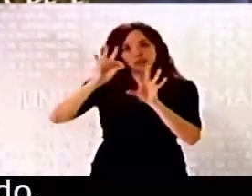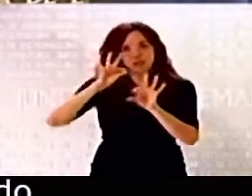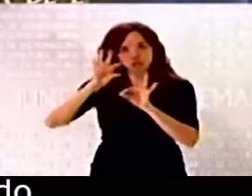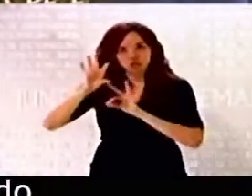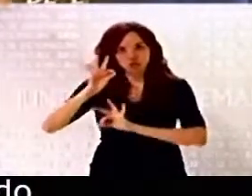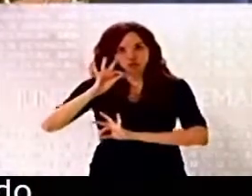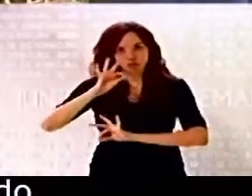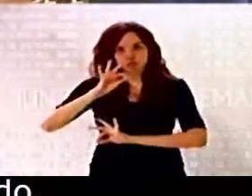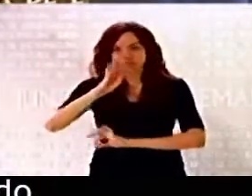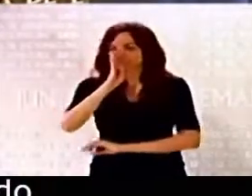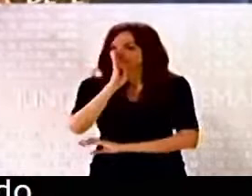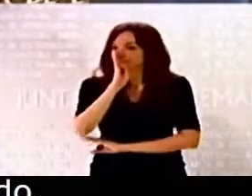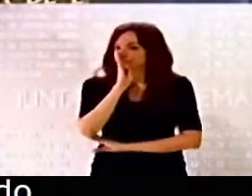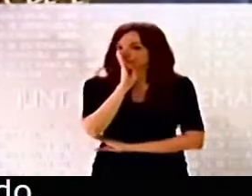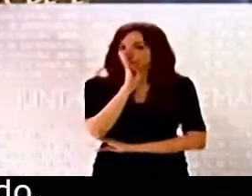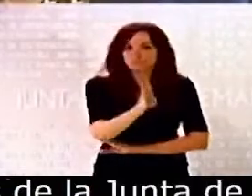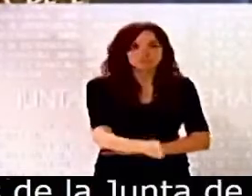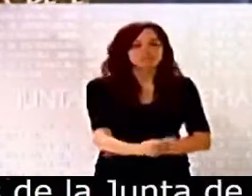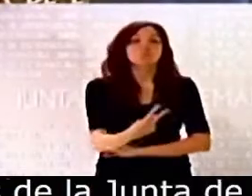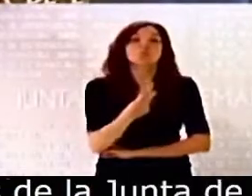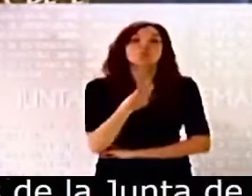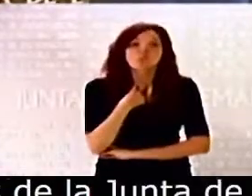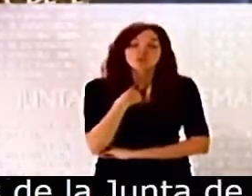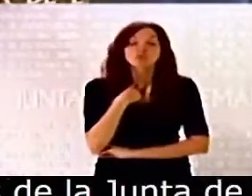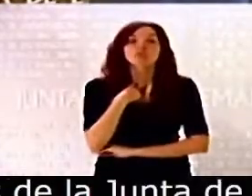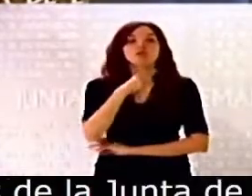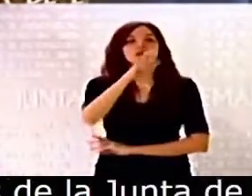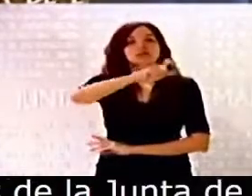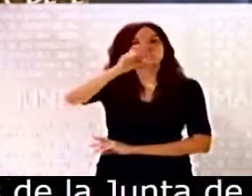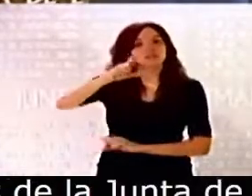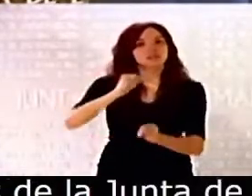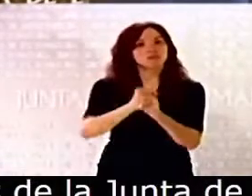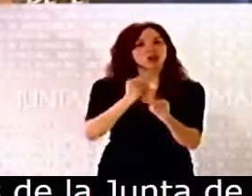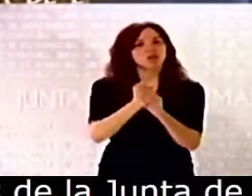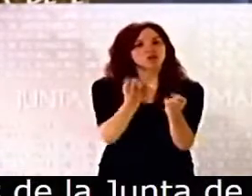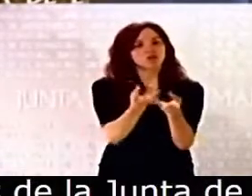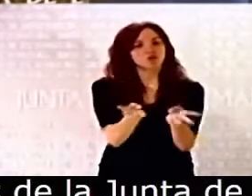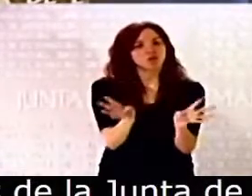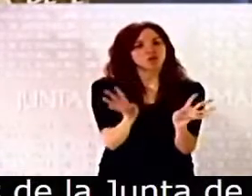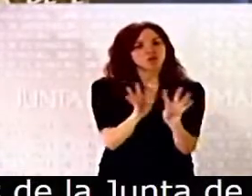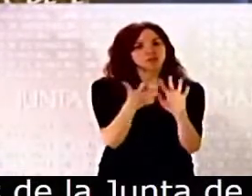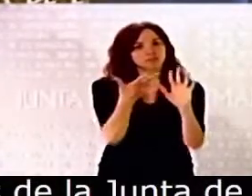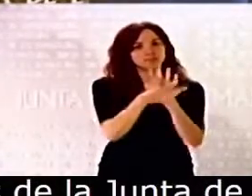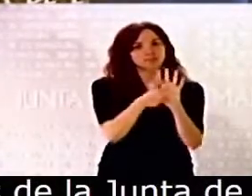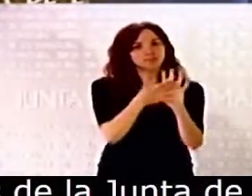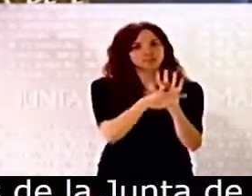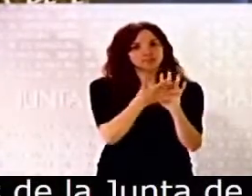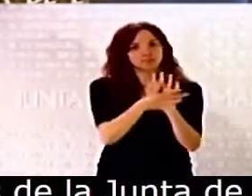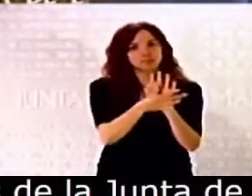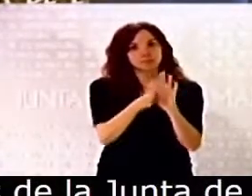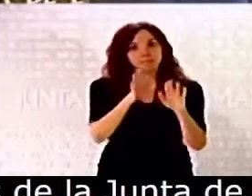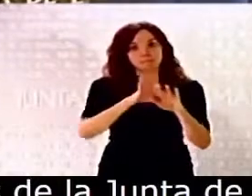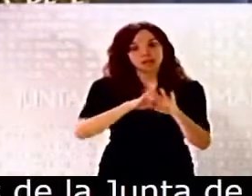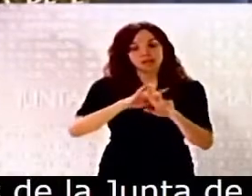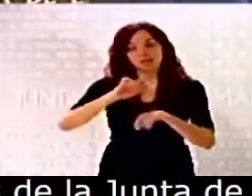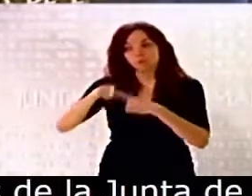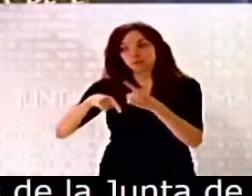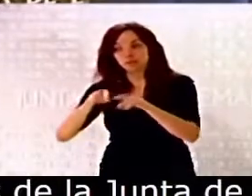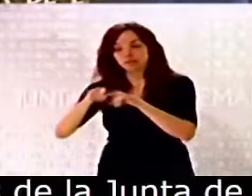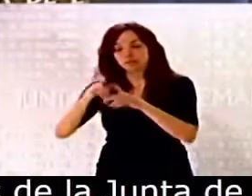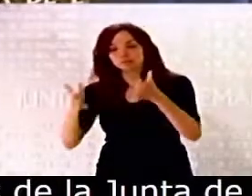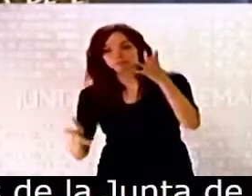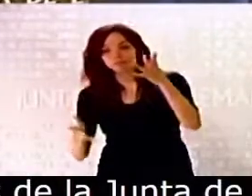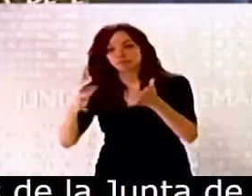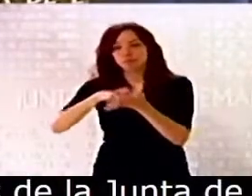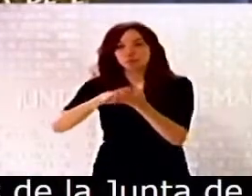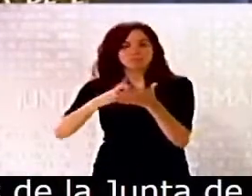comunicado directamente de viva voz a las propias trabajadoras, precisamente para que no haya lugar a equívocos ni a